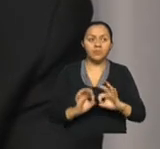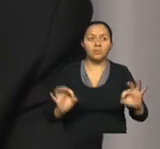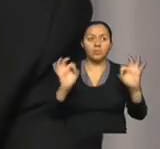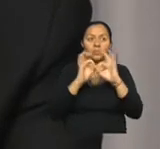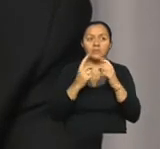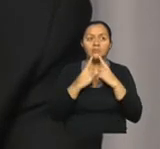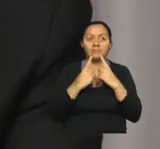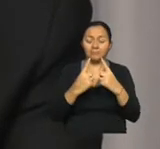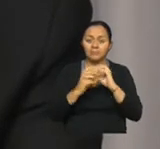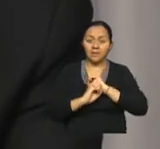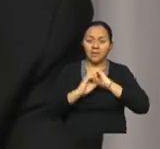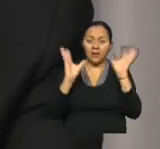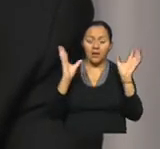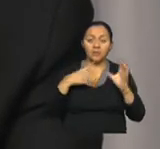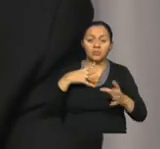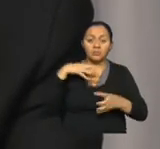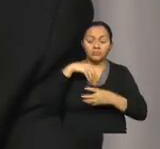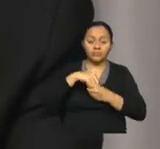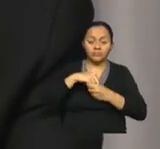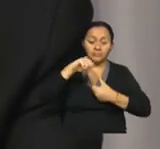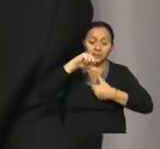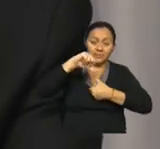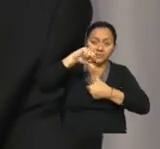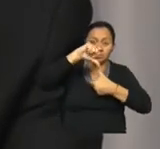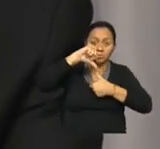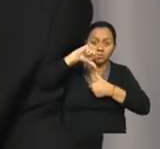decir que una Centroamérica